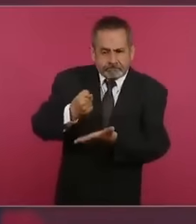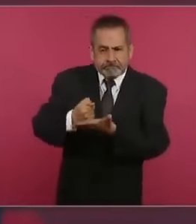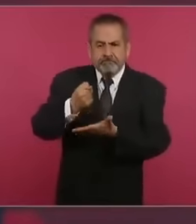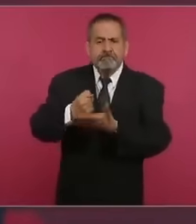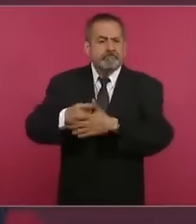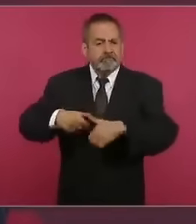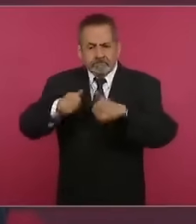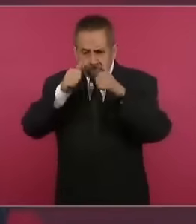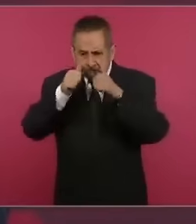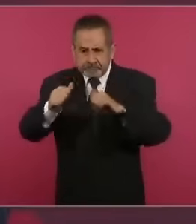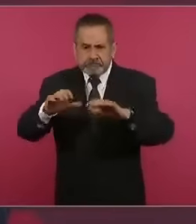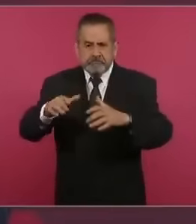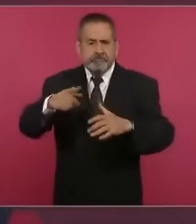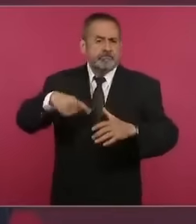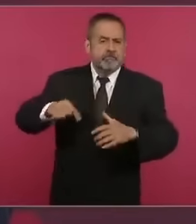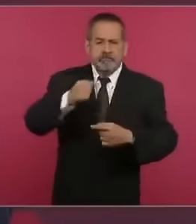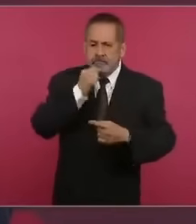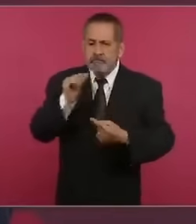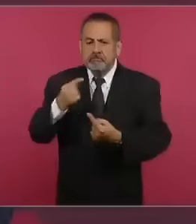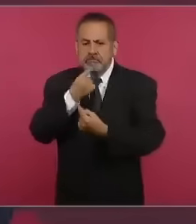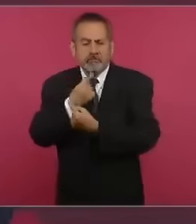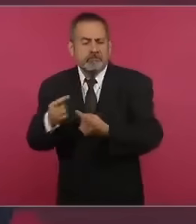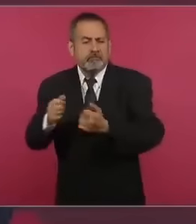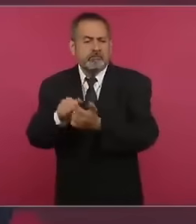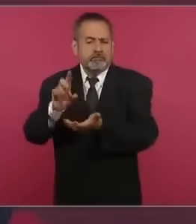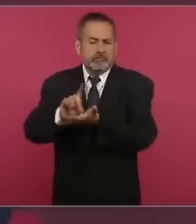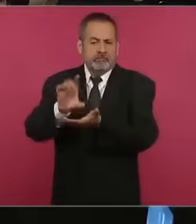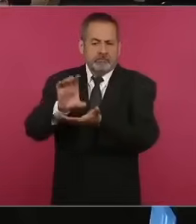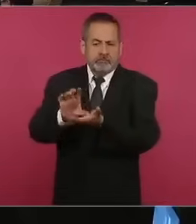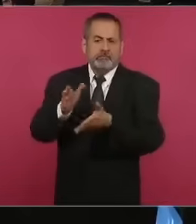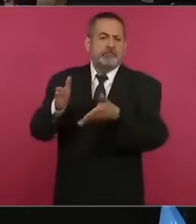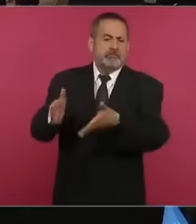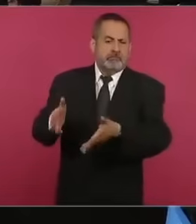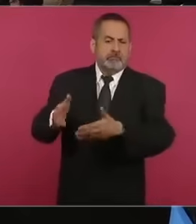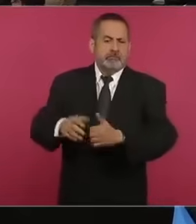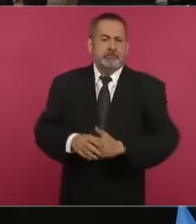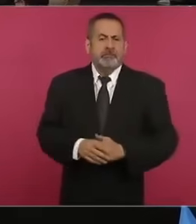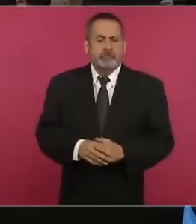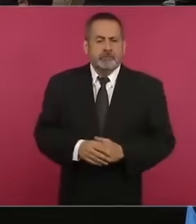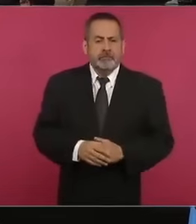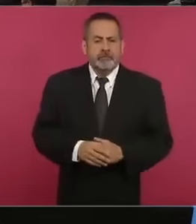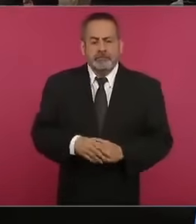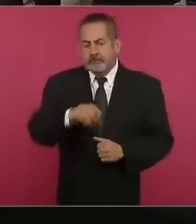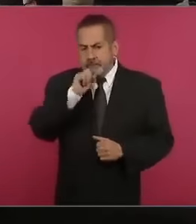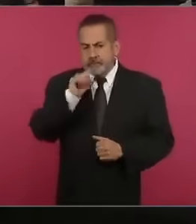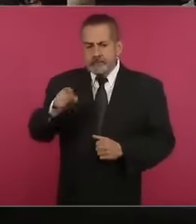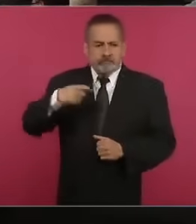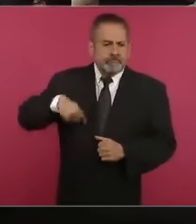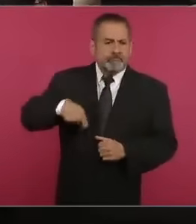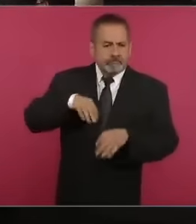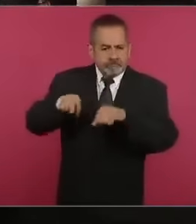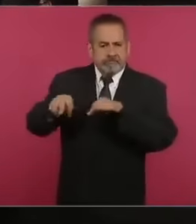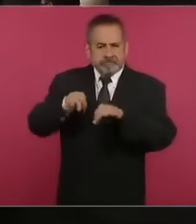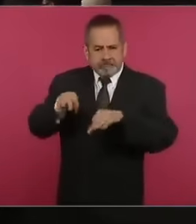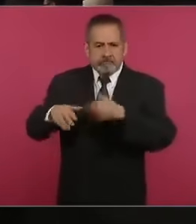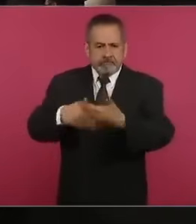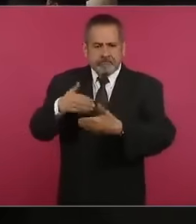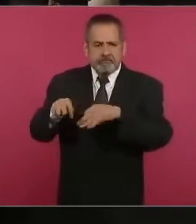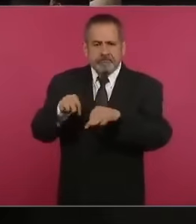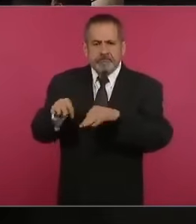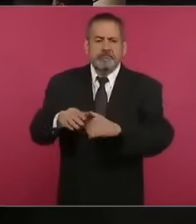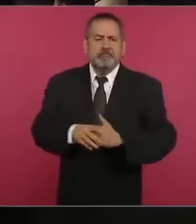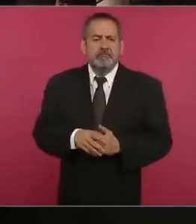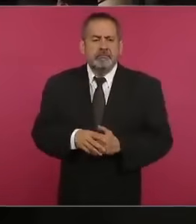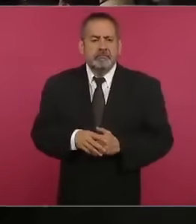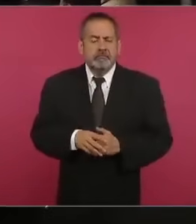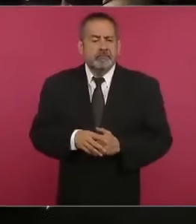la atención a niñas, niños con discapacidad. Y estamos trabajando, tenemos